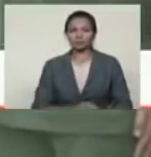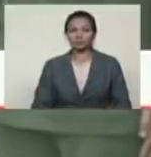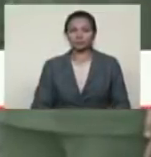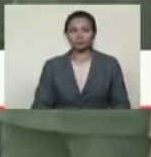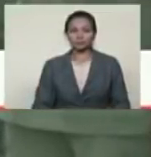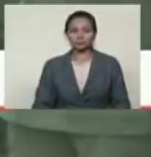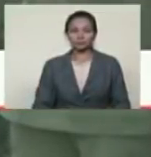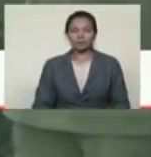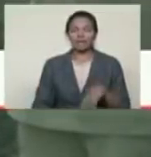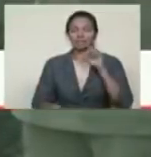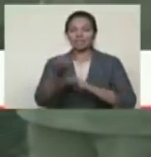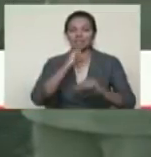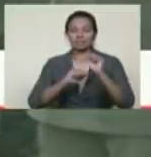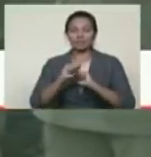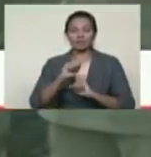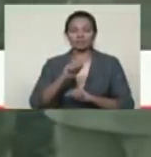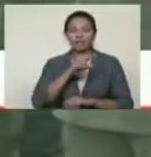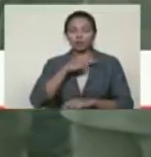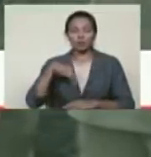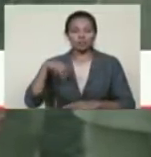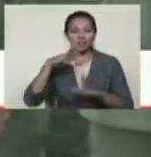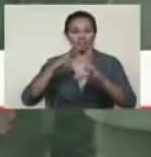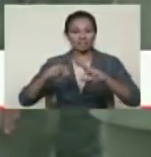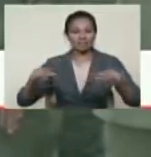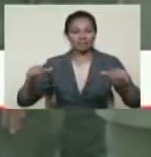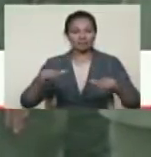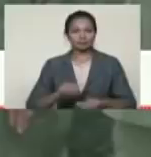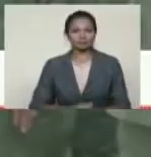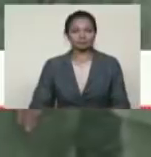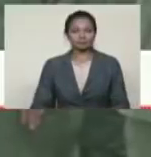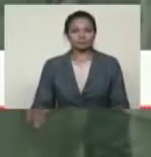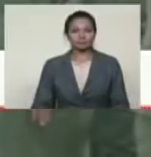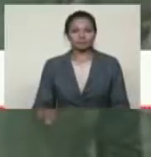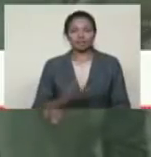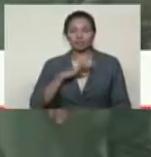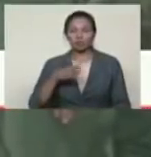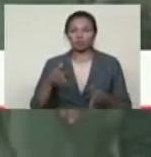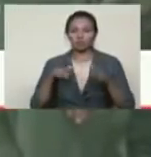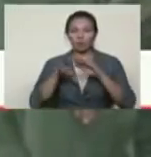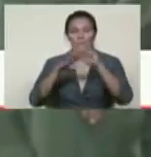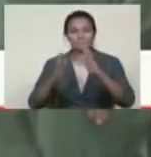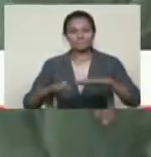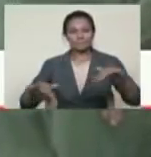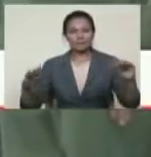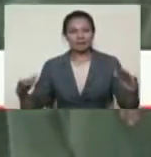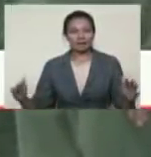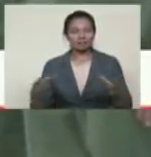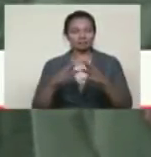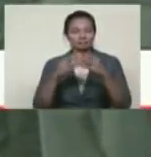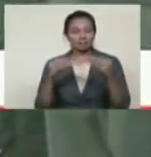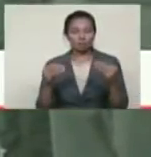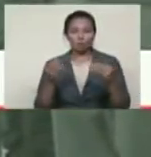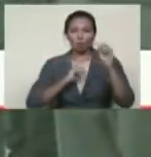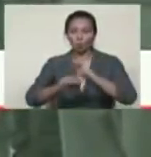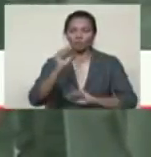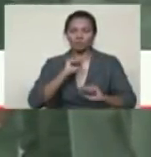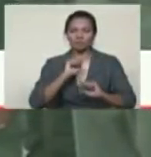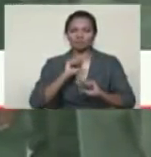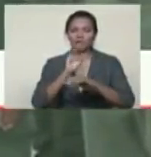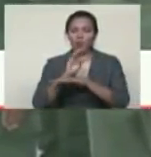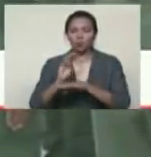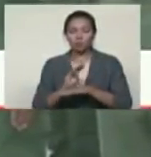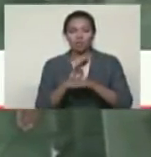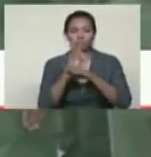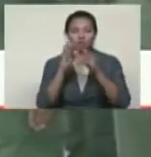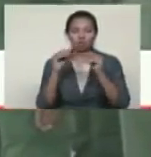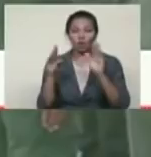la defensa de nuestro territorio, de nuestros mares, de la defensa del